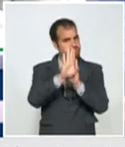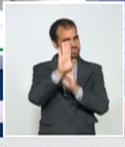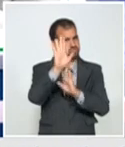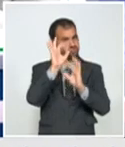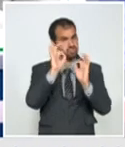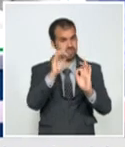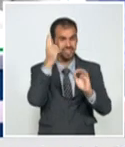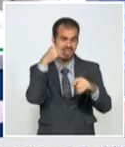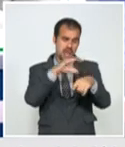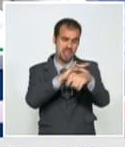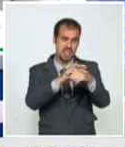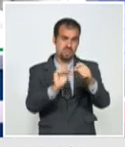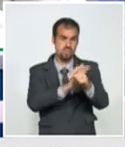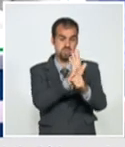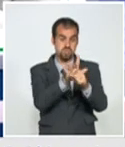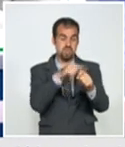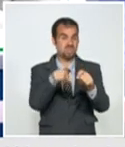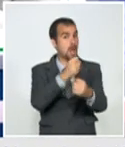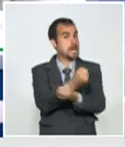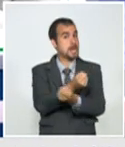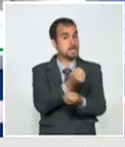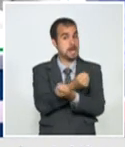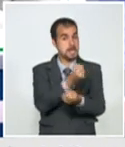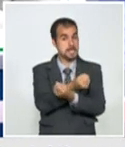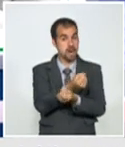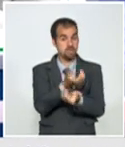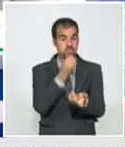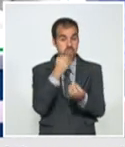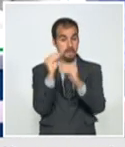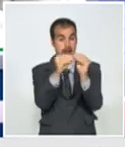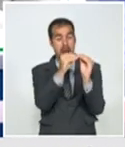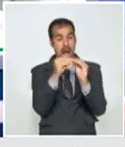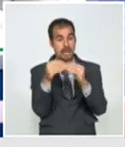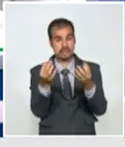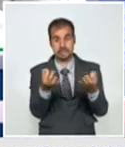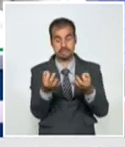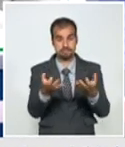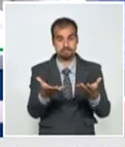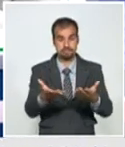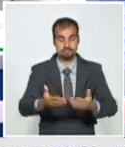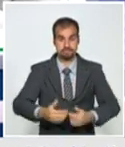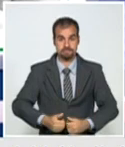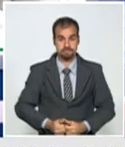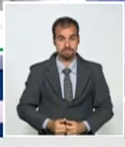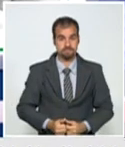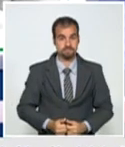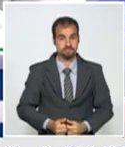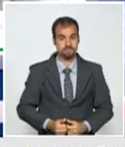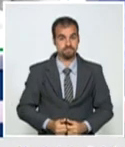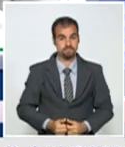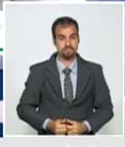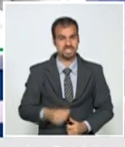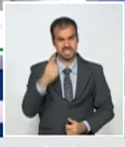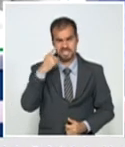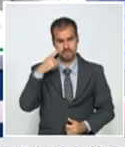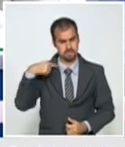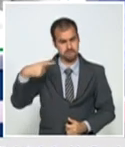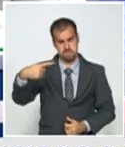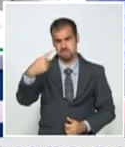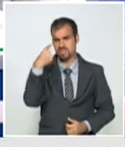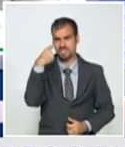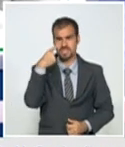contagioso, altamente letal y que, bueno, a diario seguimos